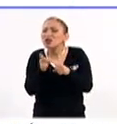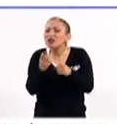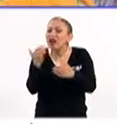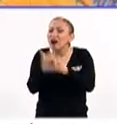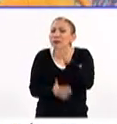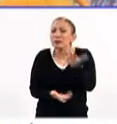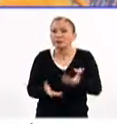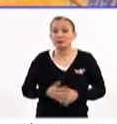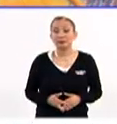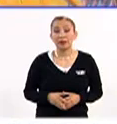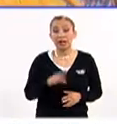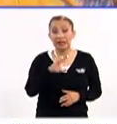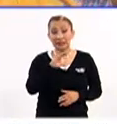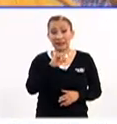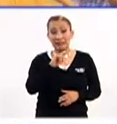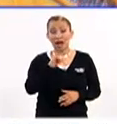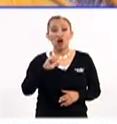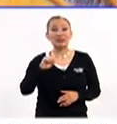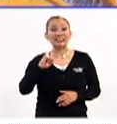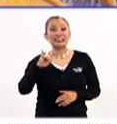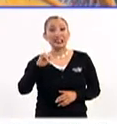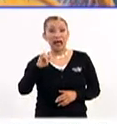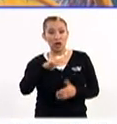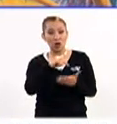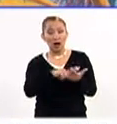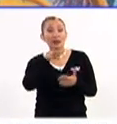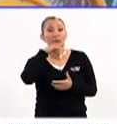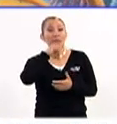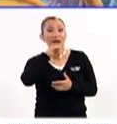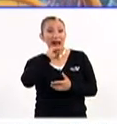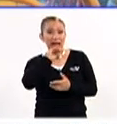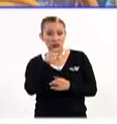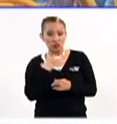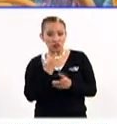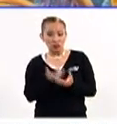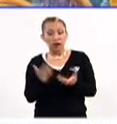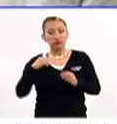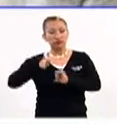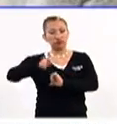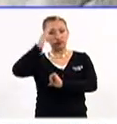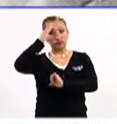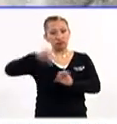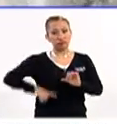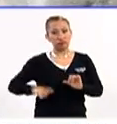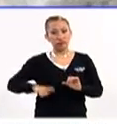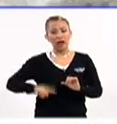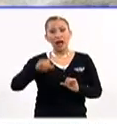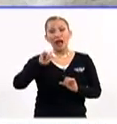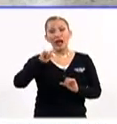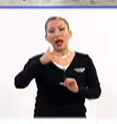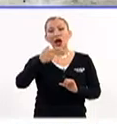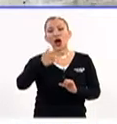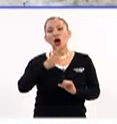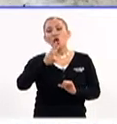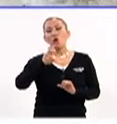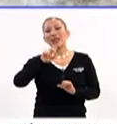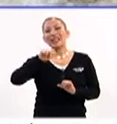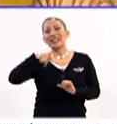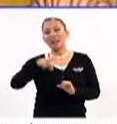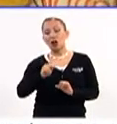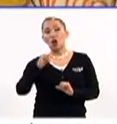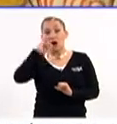terminó. Centla o Cintla, el lugar del maíz maduro, era gobernado por el Alash Huinic, o jefe